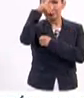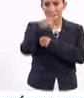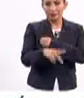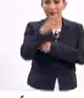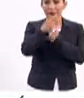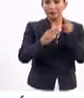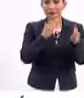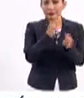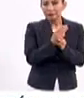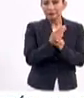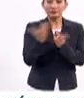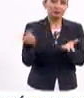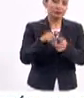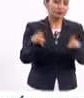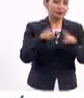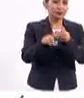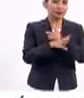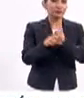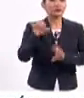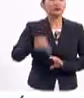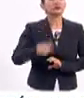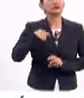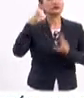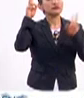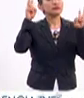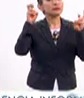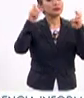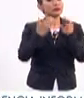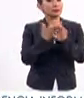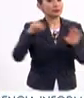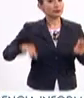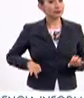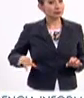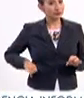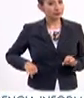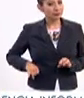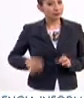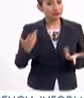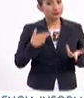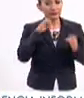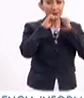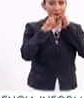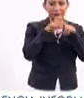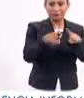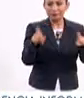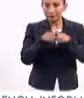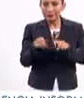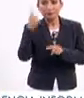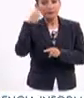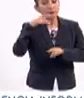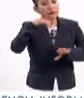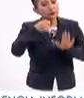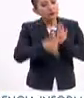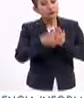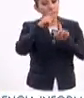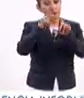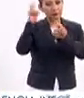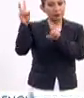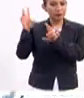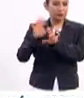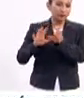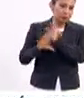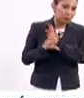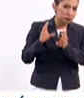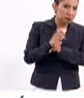país y en el mundo, entre otras circunstancias. Hoy tenemos un programa muy interesante, lleno de entrevistas para profundidad en varios